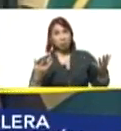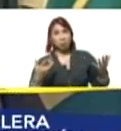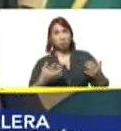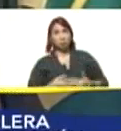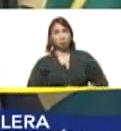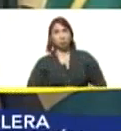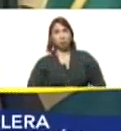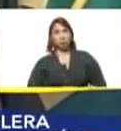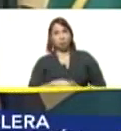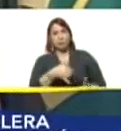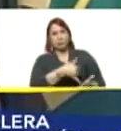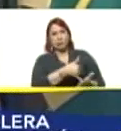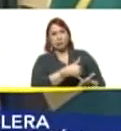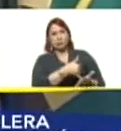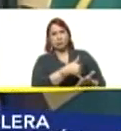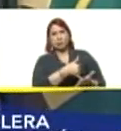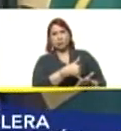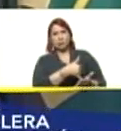vulneró